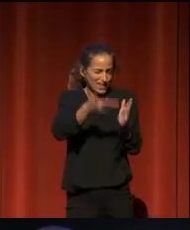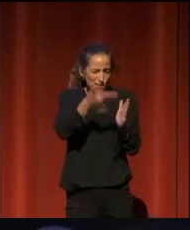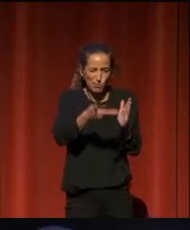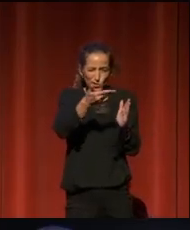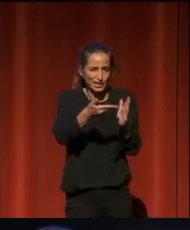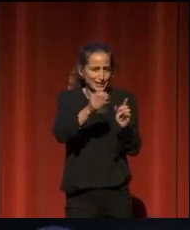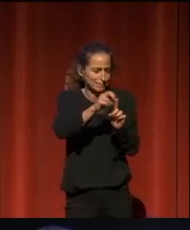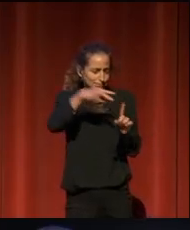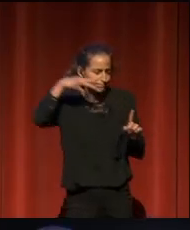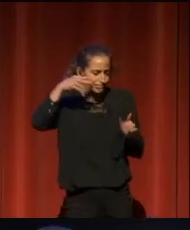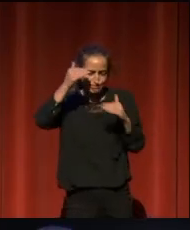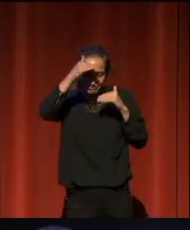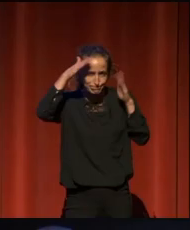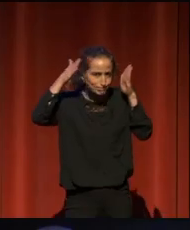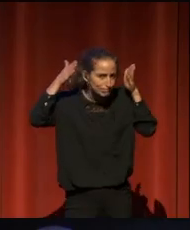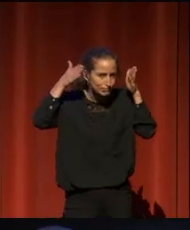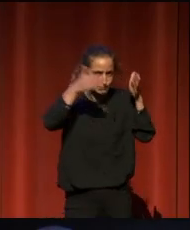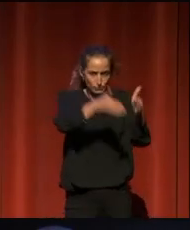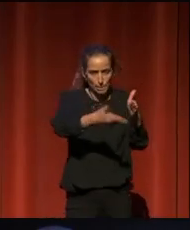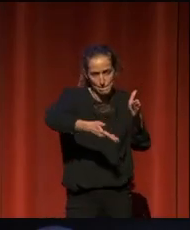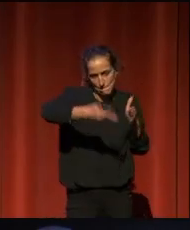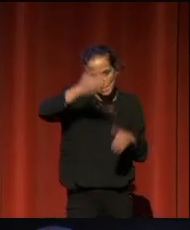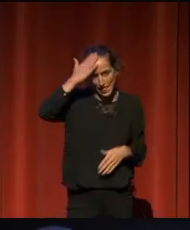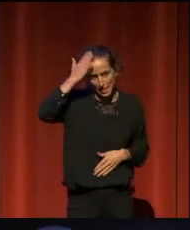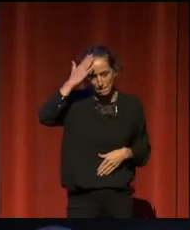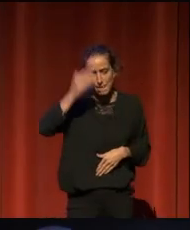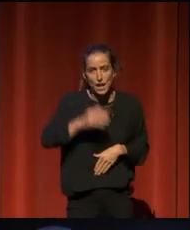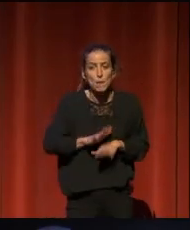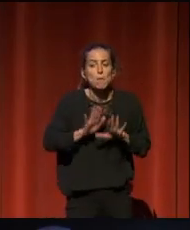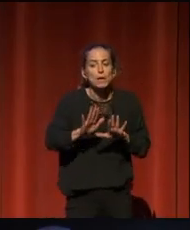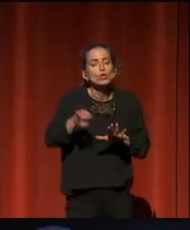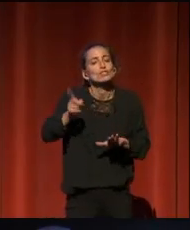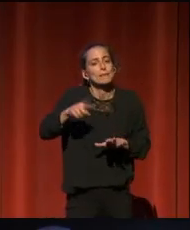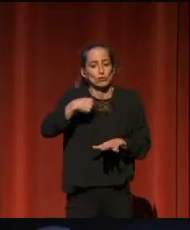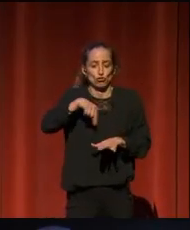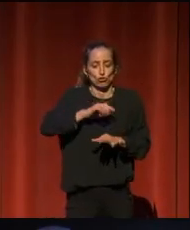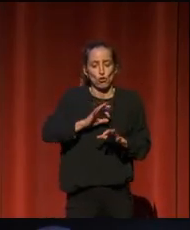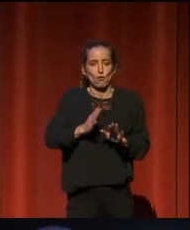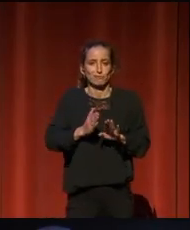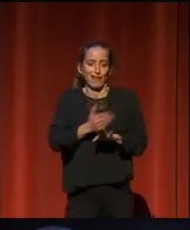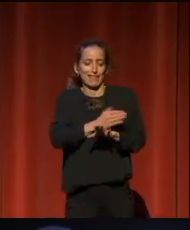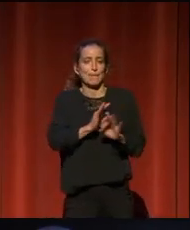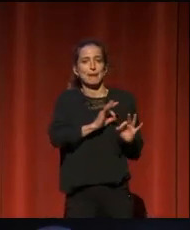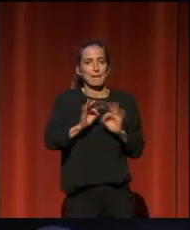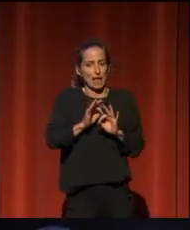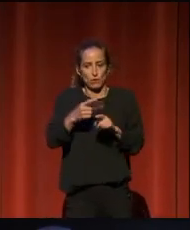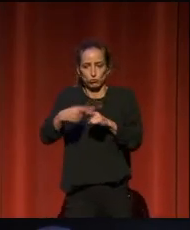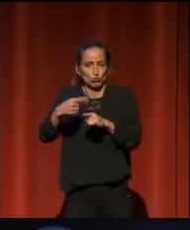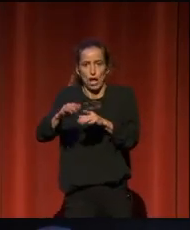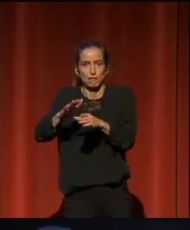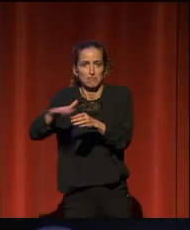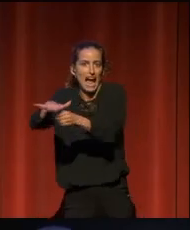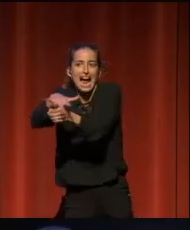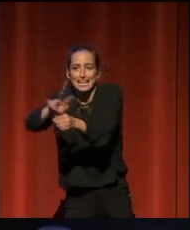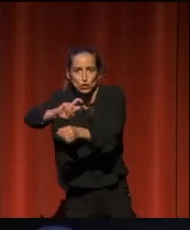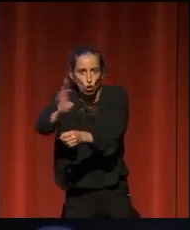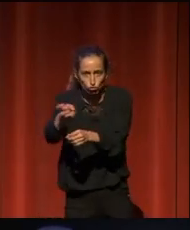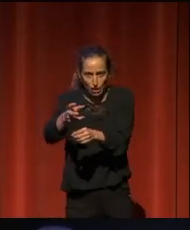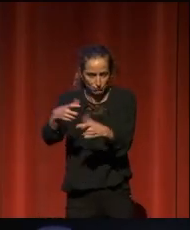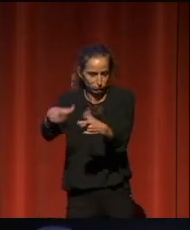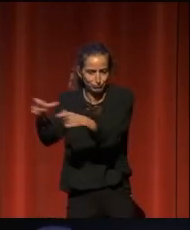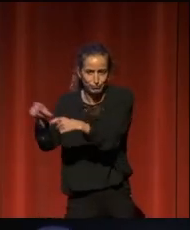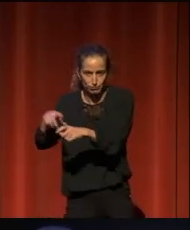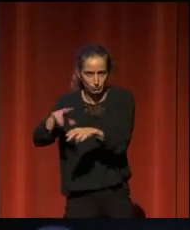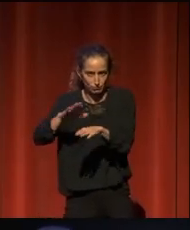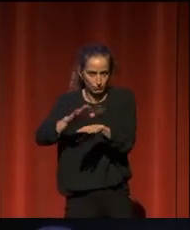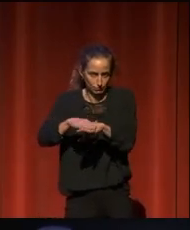estar listos para trabajar en otras áreas cuando surjan y y abordar los temas